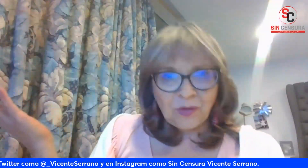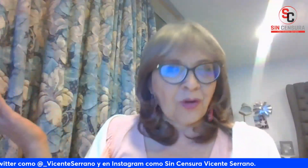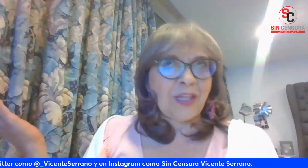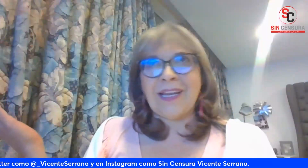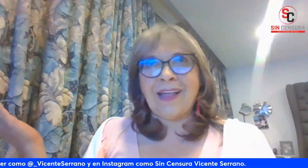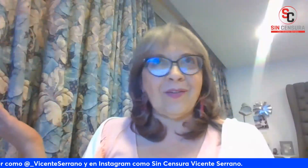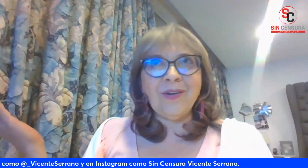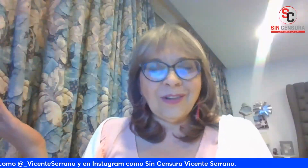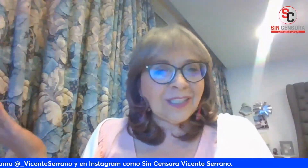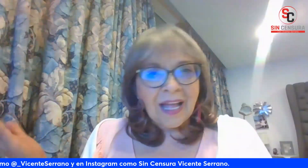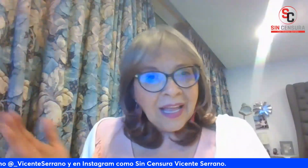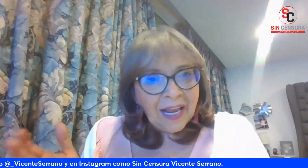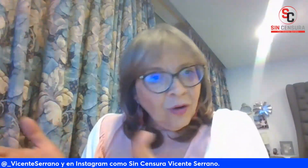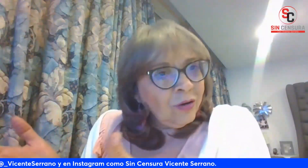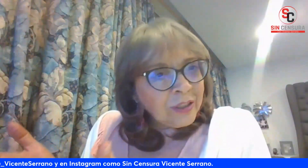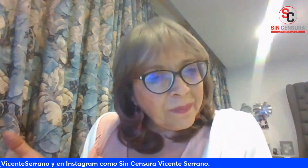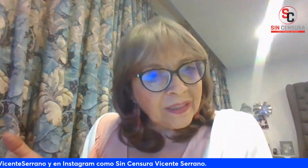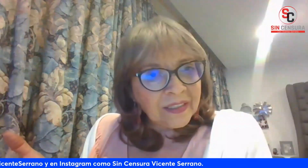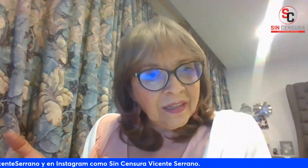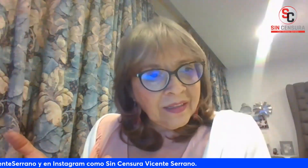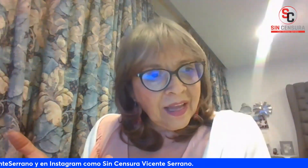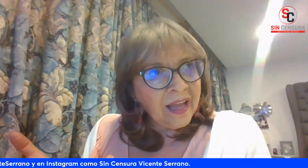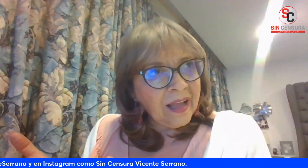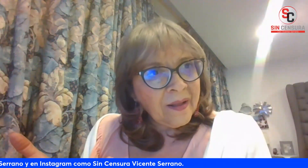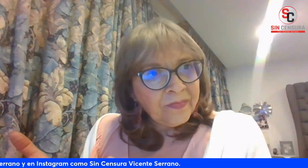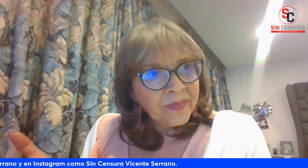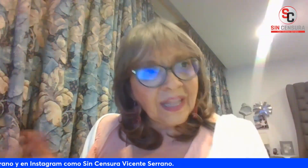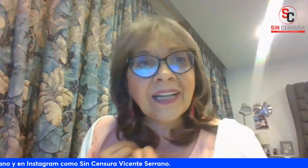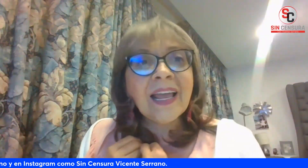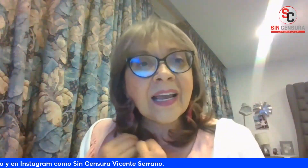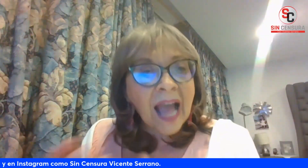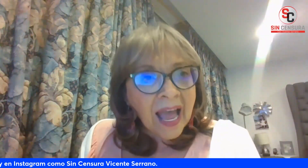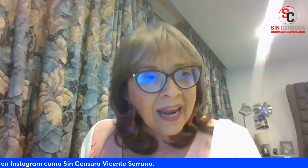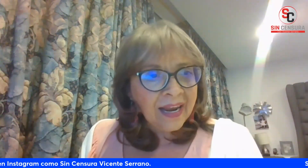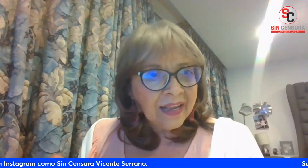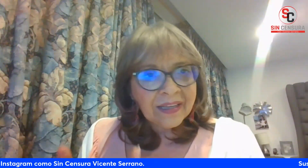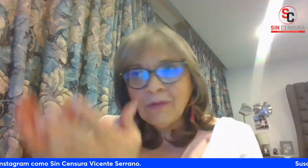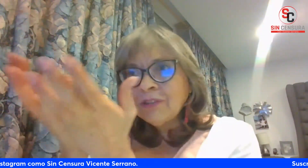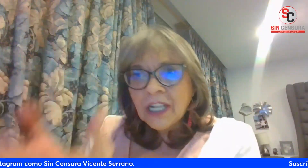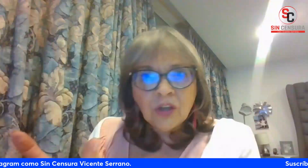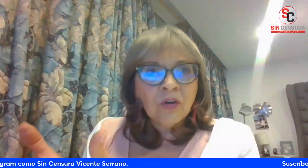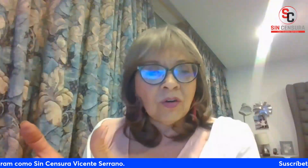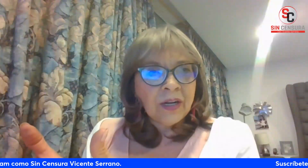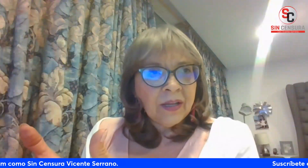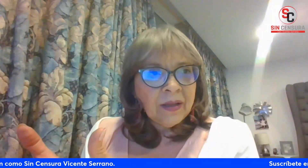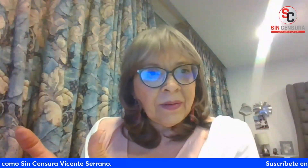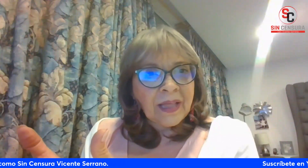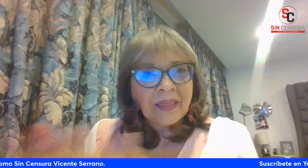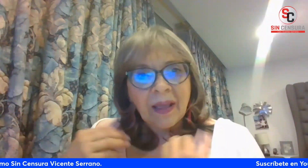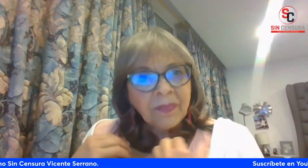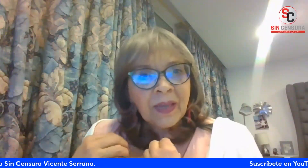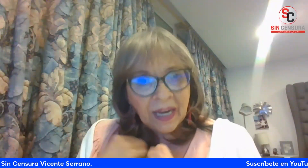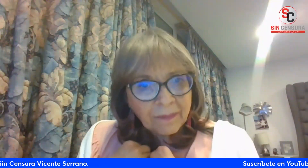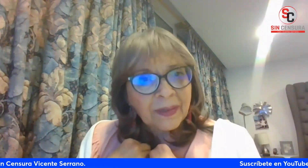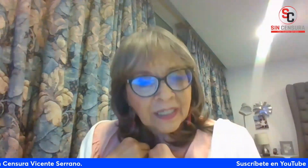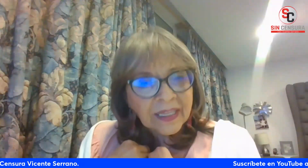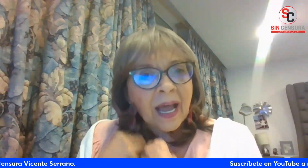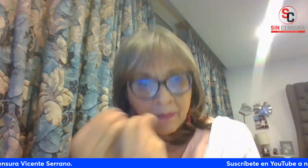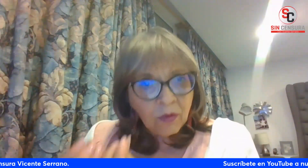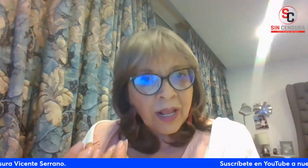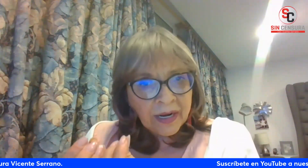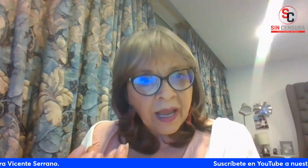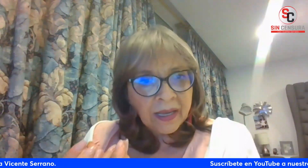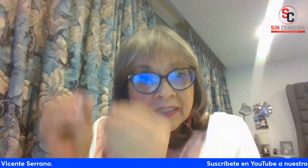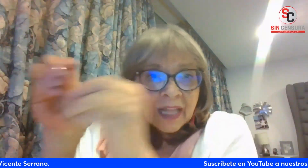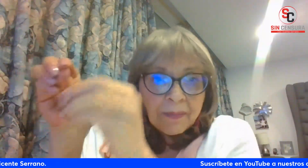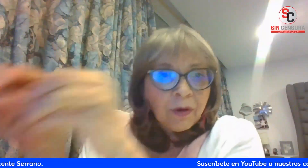de coordinador? O sea, él no nos representa. Es ilegal que un señor, ¿verdad? Que representa